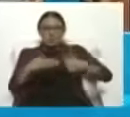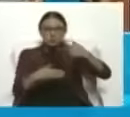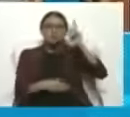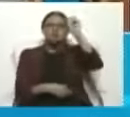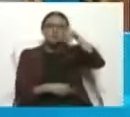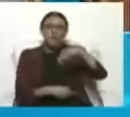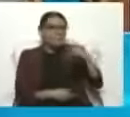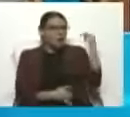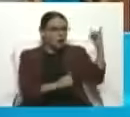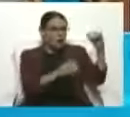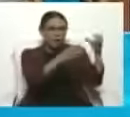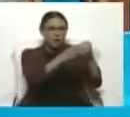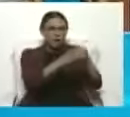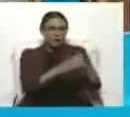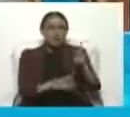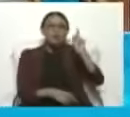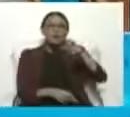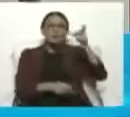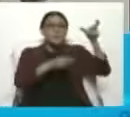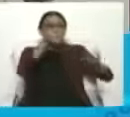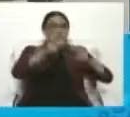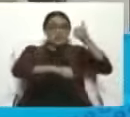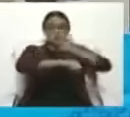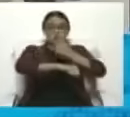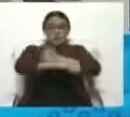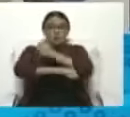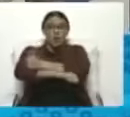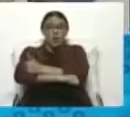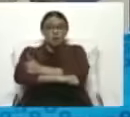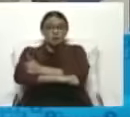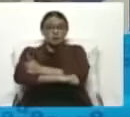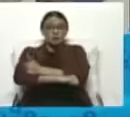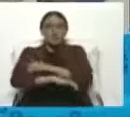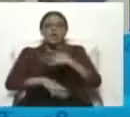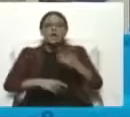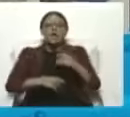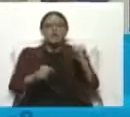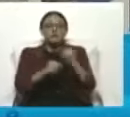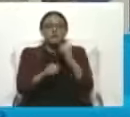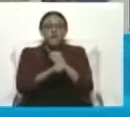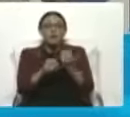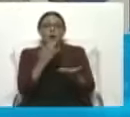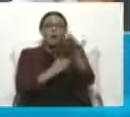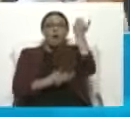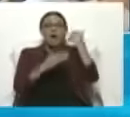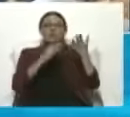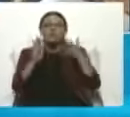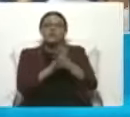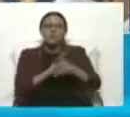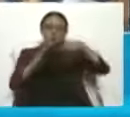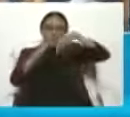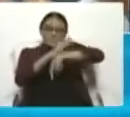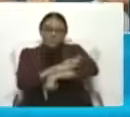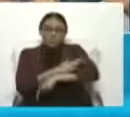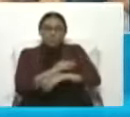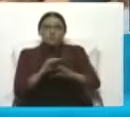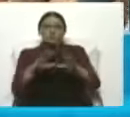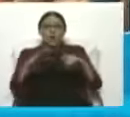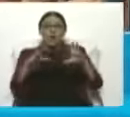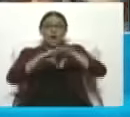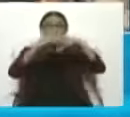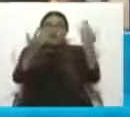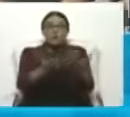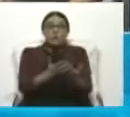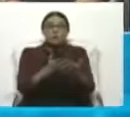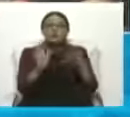y personalidades relacionada con elecciones en los cinco continentes, están en nuestro